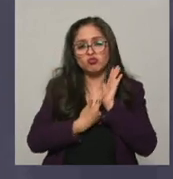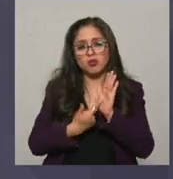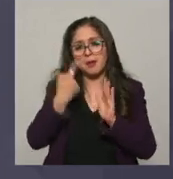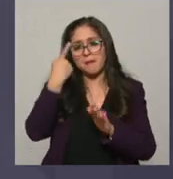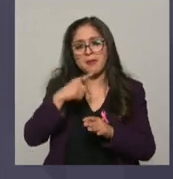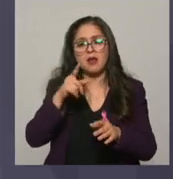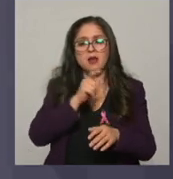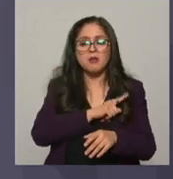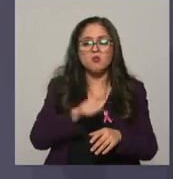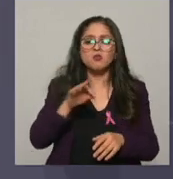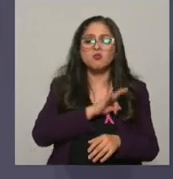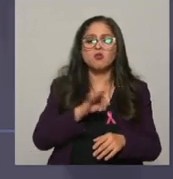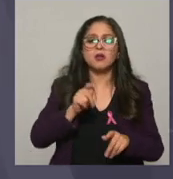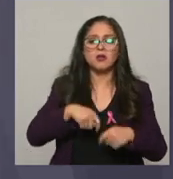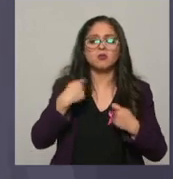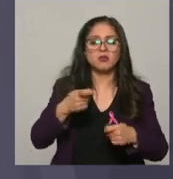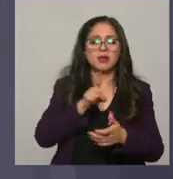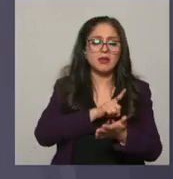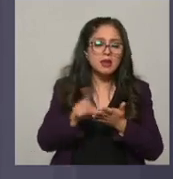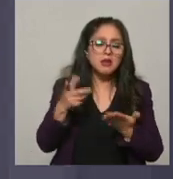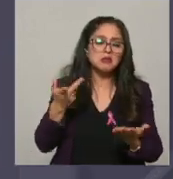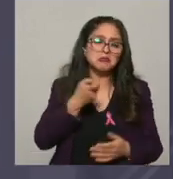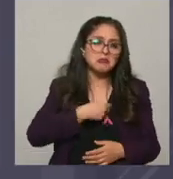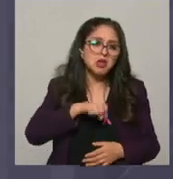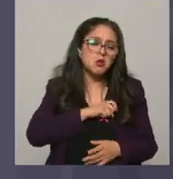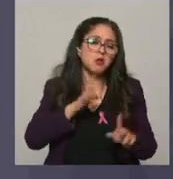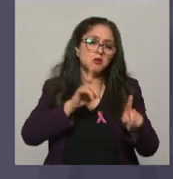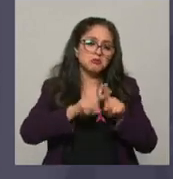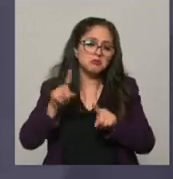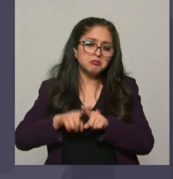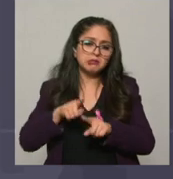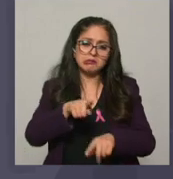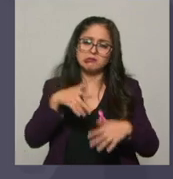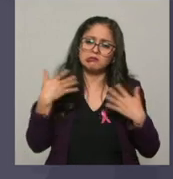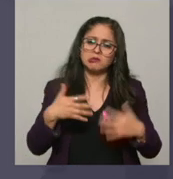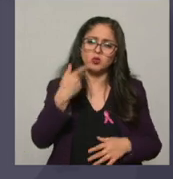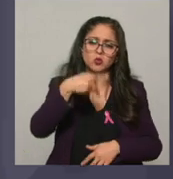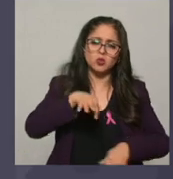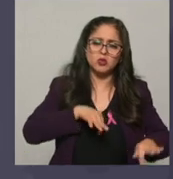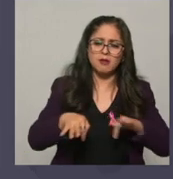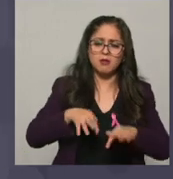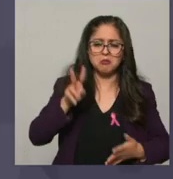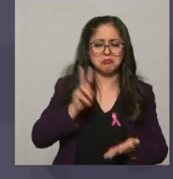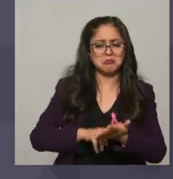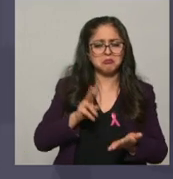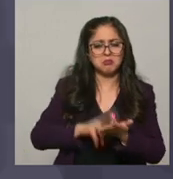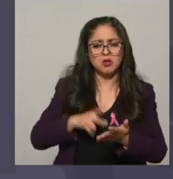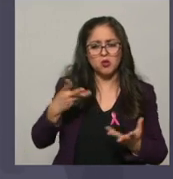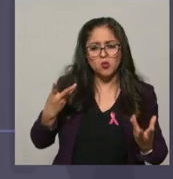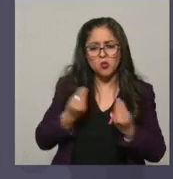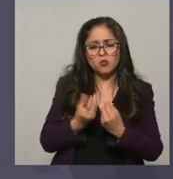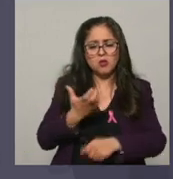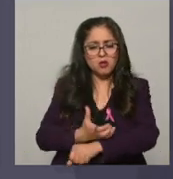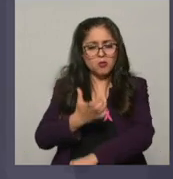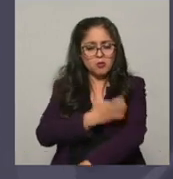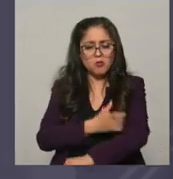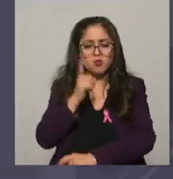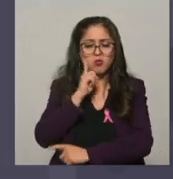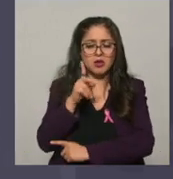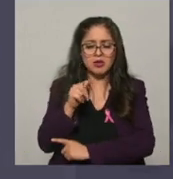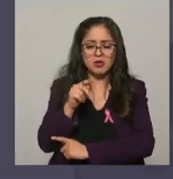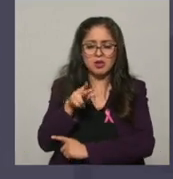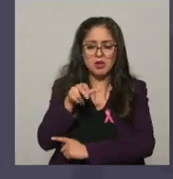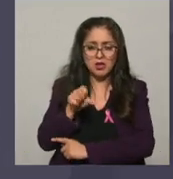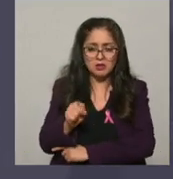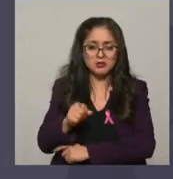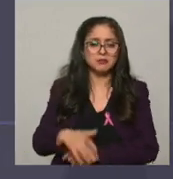tener acceso a otros derechos. A la salud. Claro, una labor muy loable la que estás haciendo ahí, Kenia, acompañando a todas estas mujeres trans.